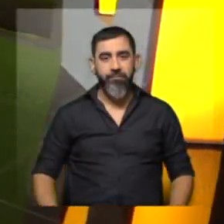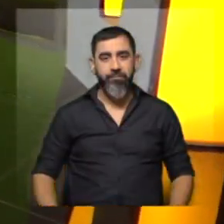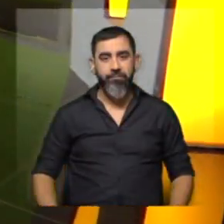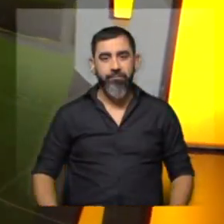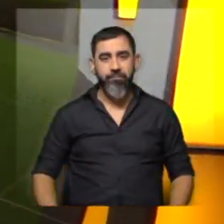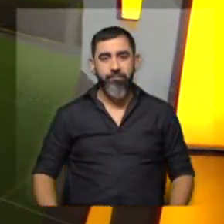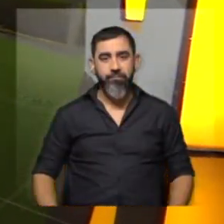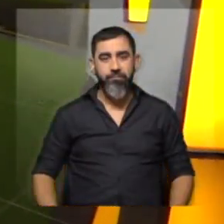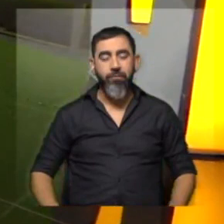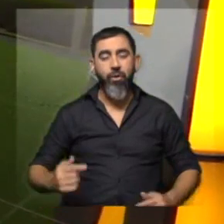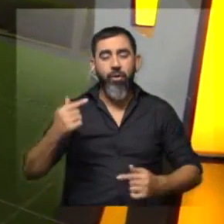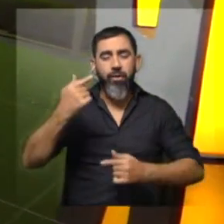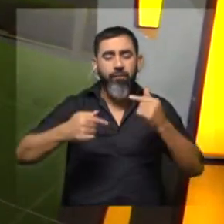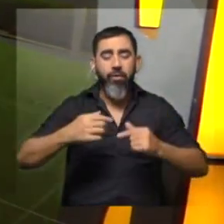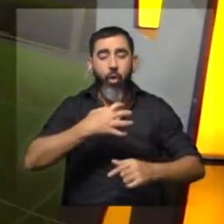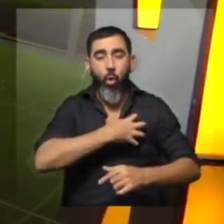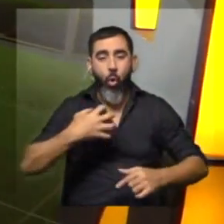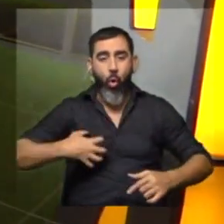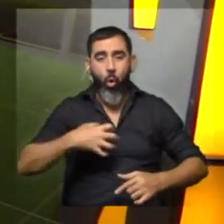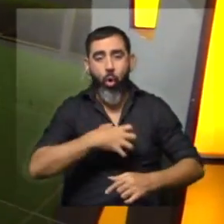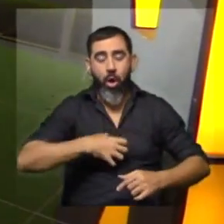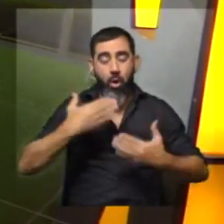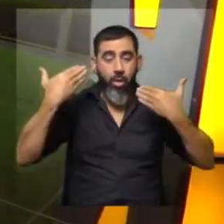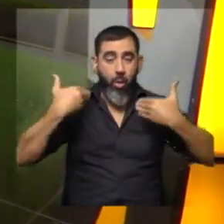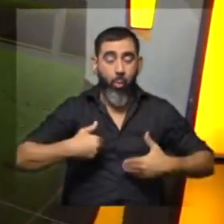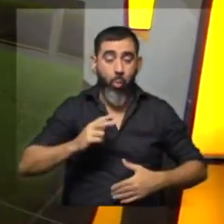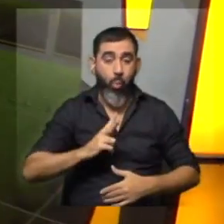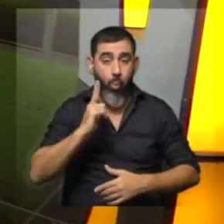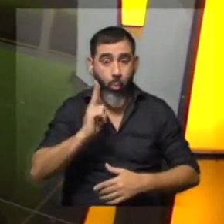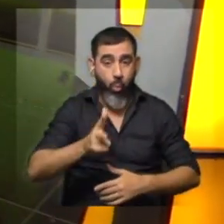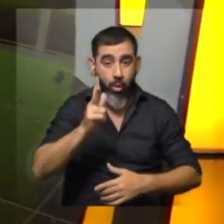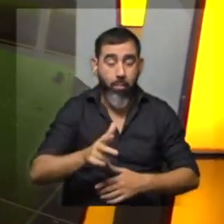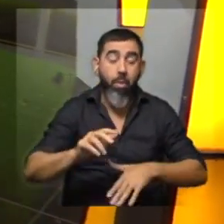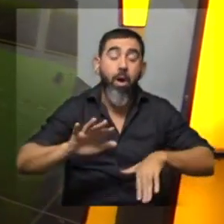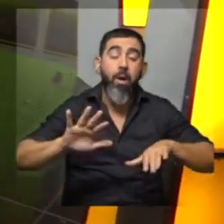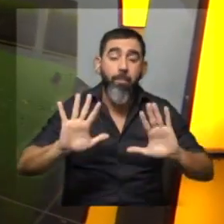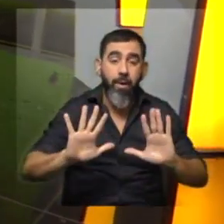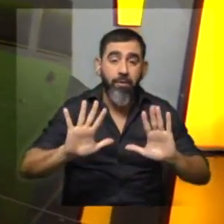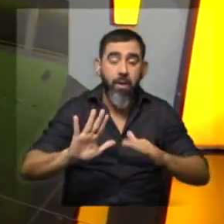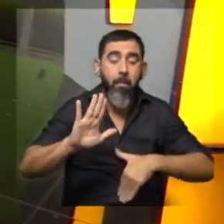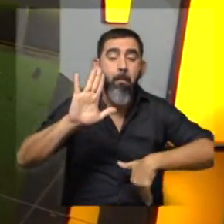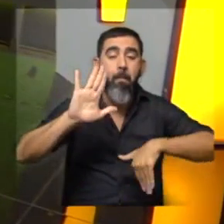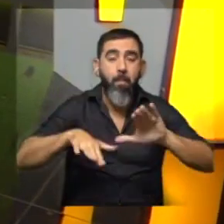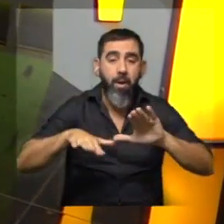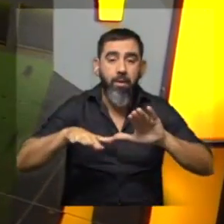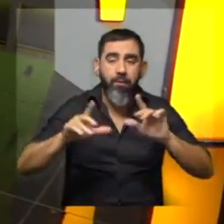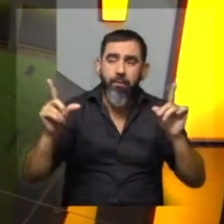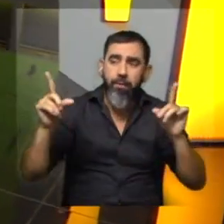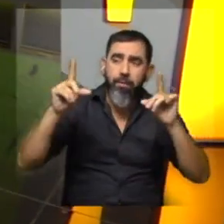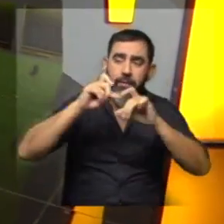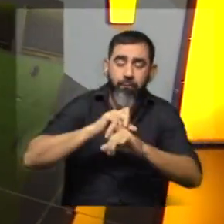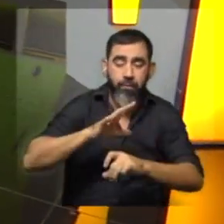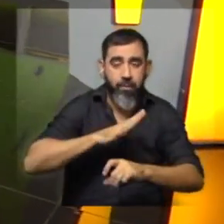De todos los órganos de nuestro cuerpo, del cuerpo humano, tal vez sea el que más trabajo nos ha ido